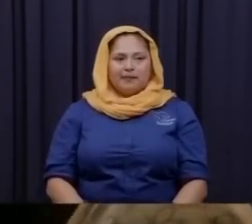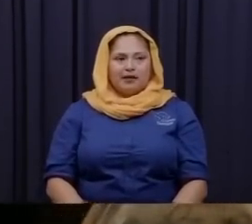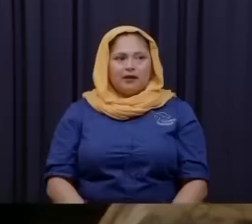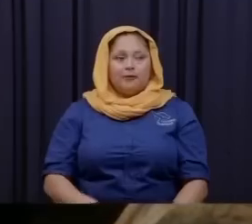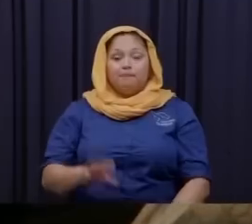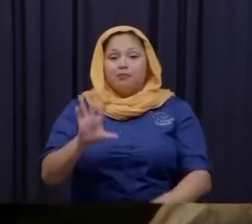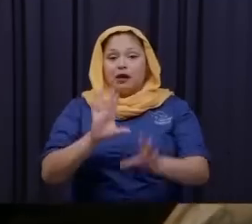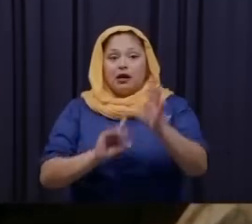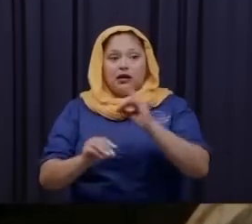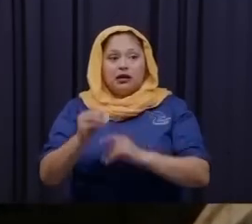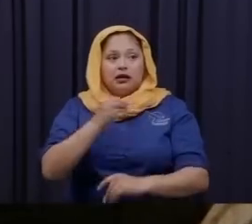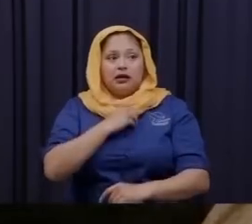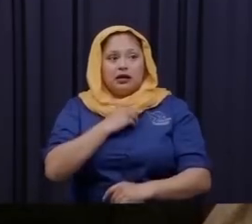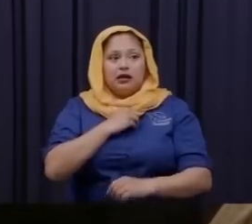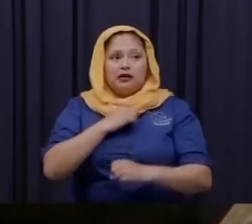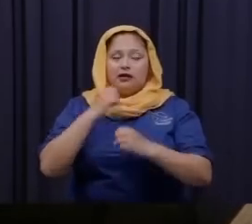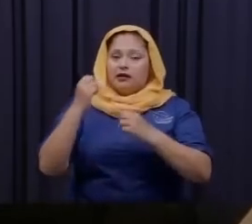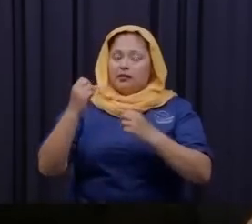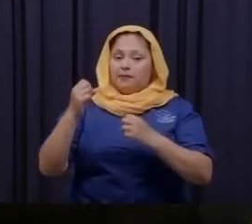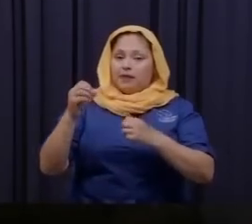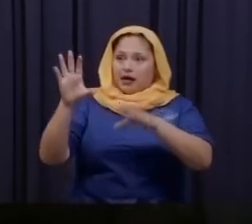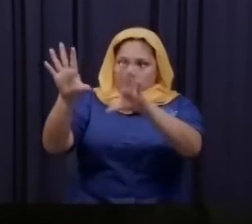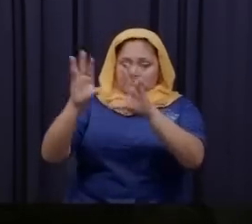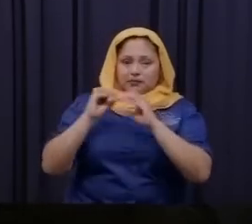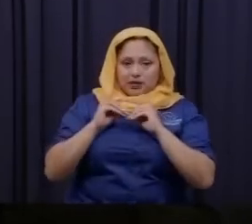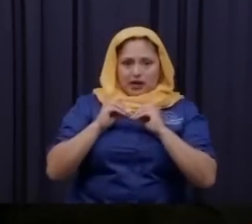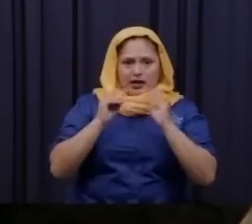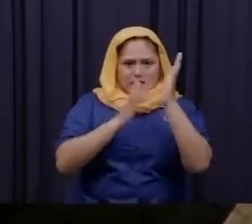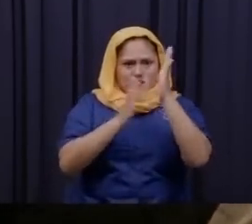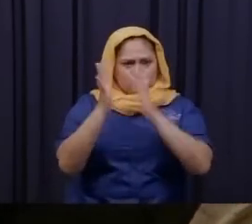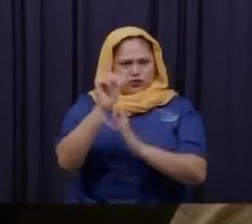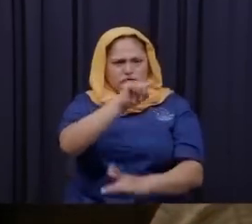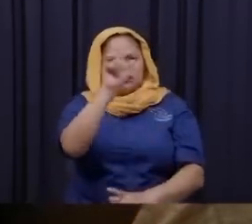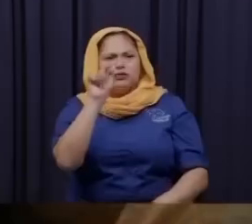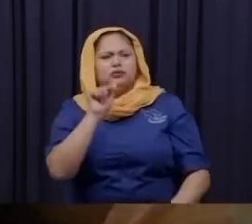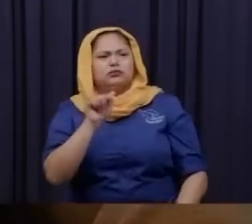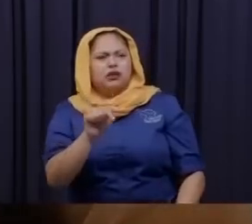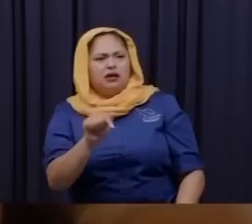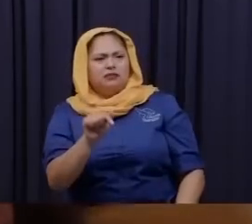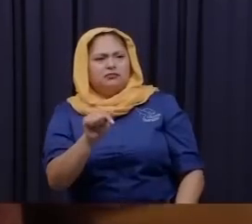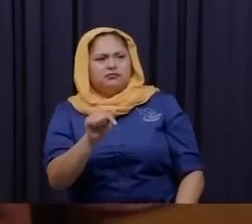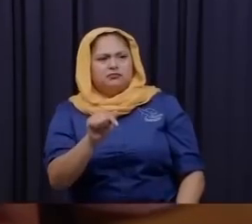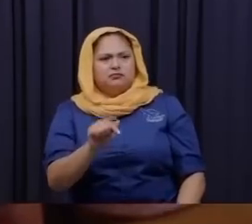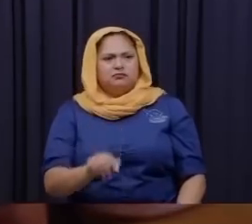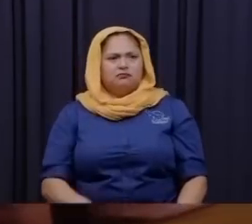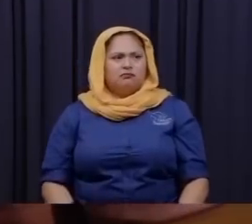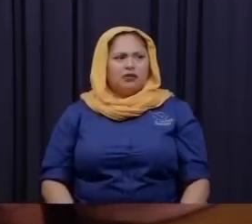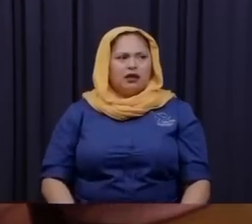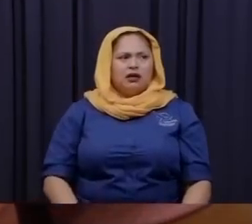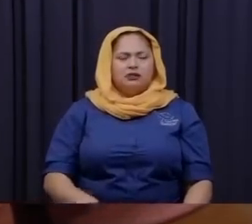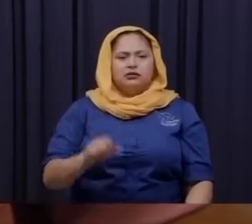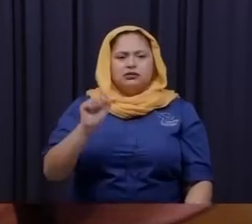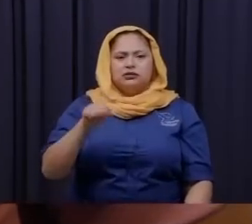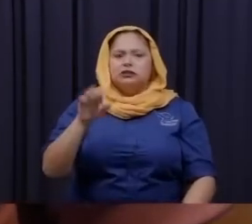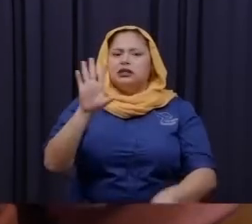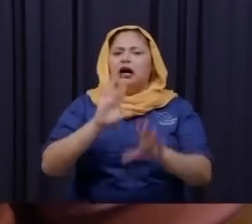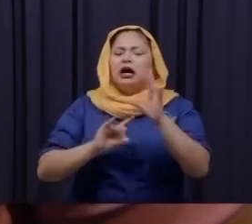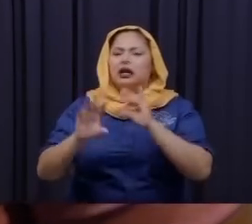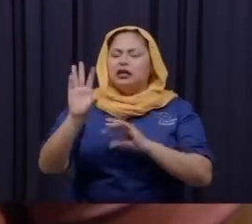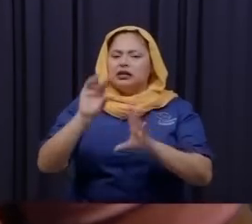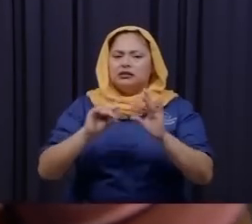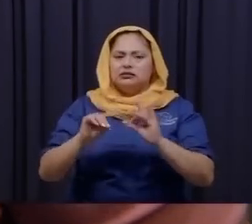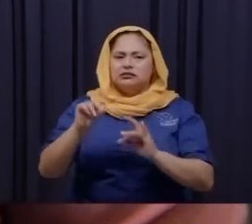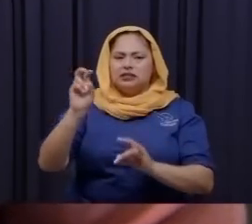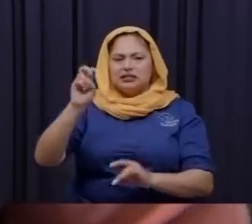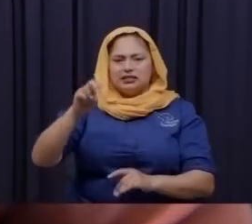quiere pasar y decirle: Señor, te quiero entregar mi vida, te quiero entregar mi corazón, mi mente y mis pensamientos? Necesito